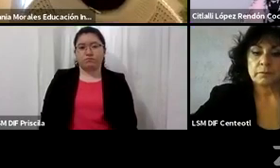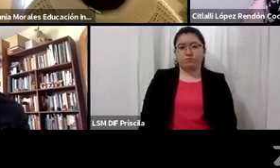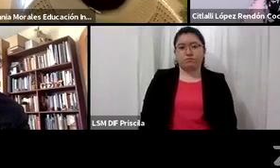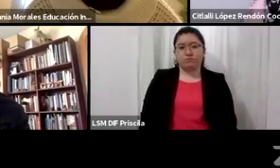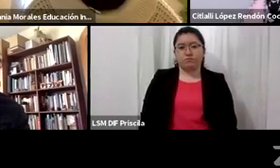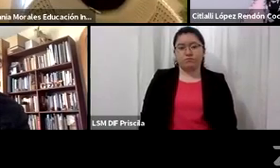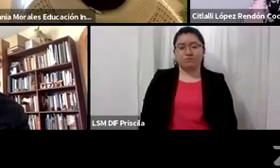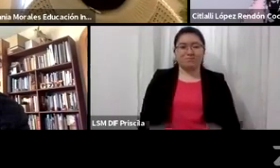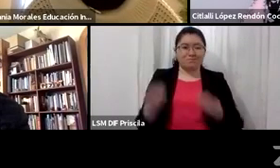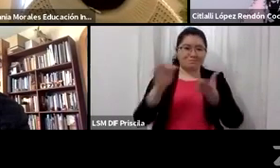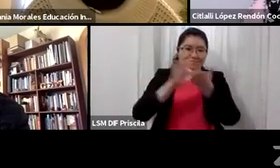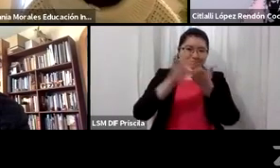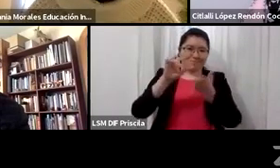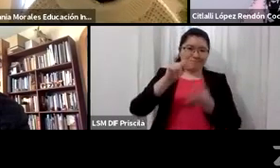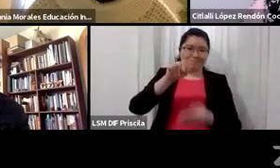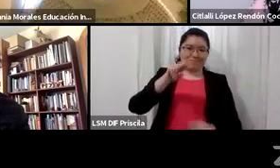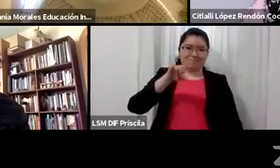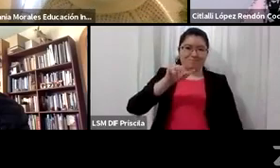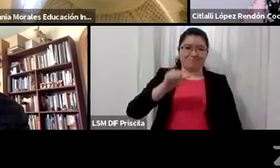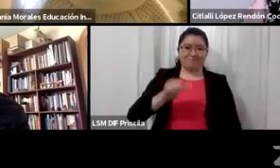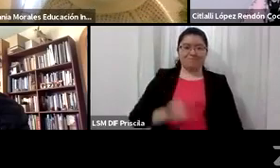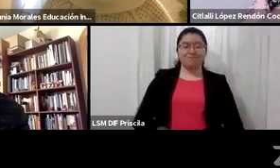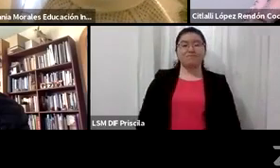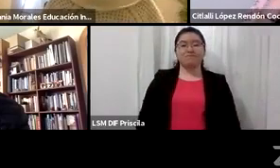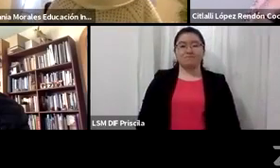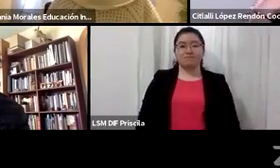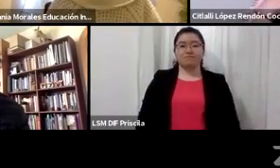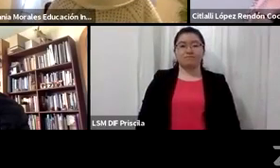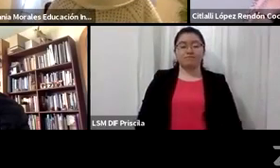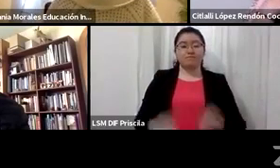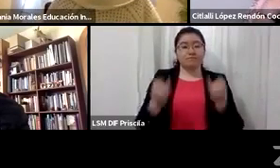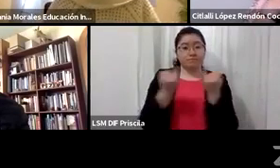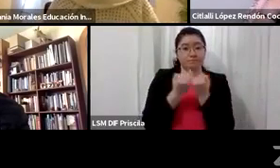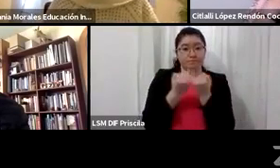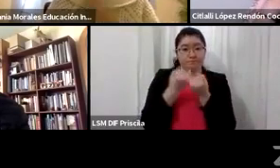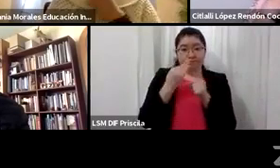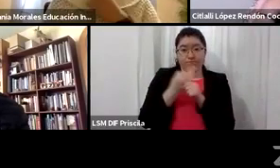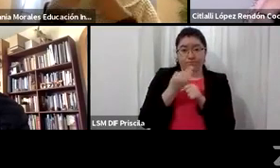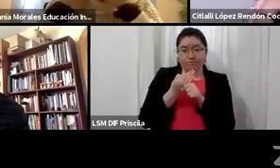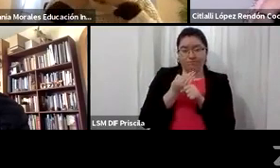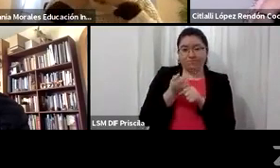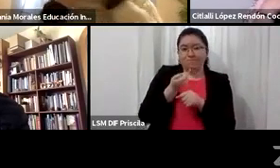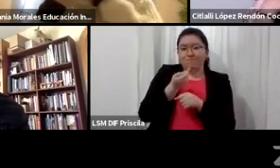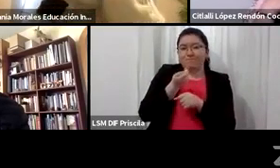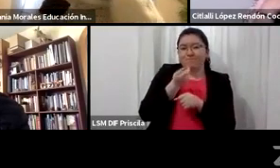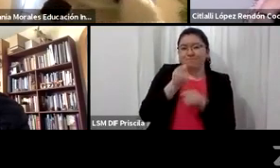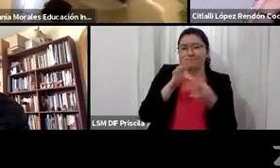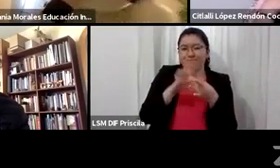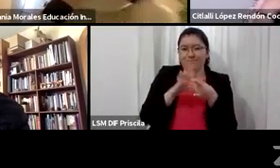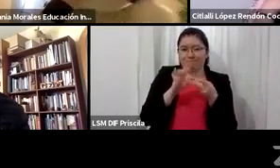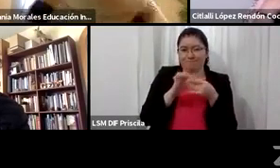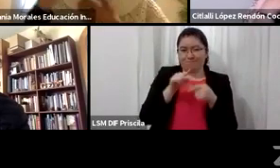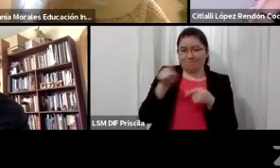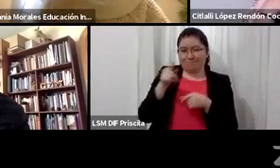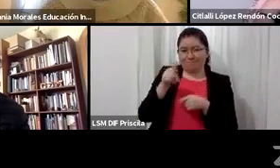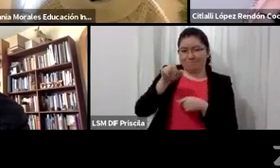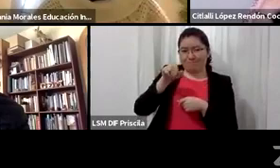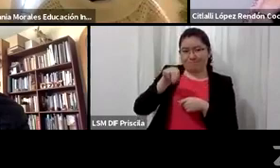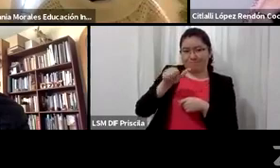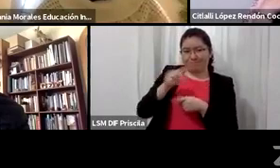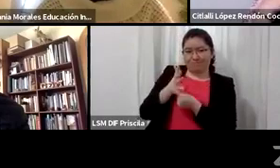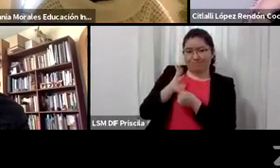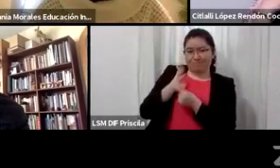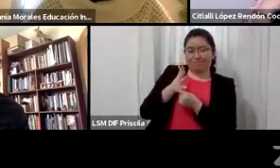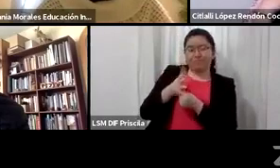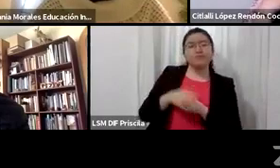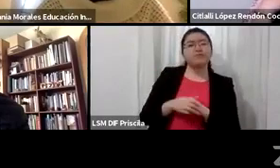Muchas gracias, Tania. Y además, agregando un poquito a lo que menciona Tania, en cómo empezar a